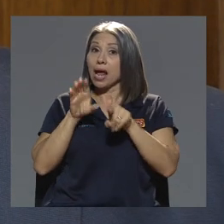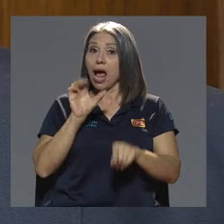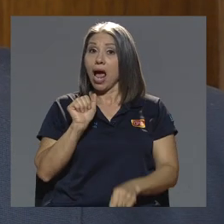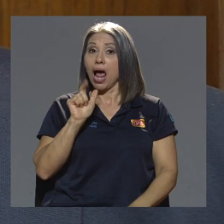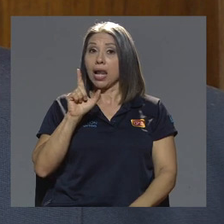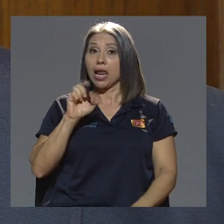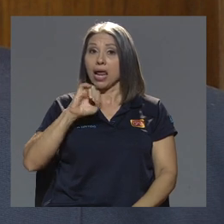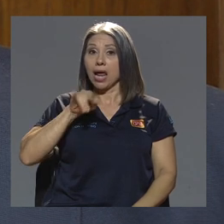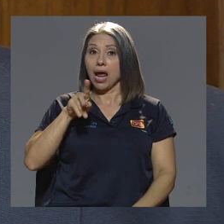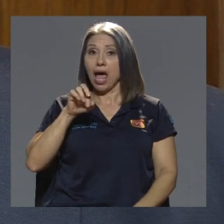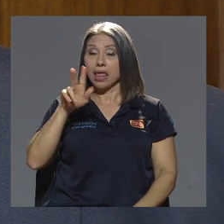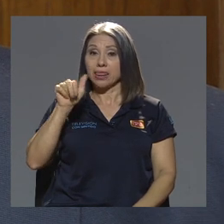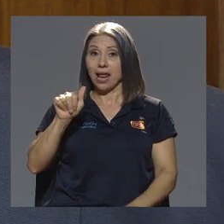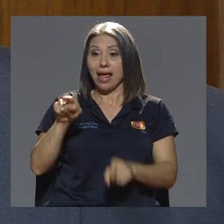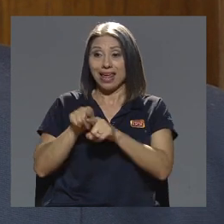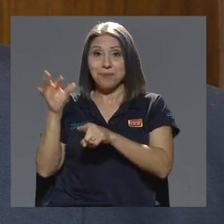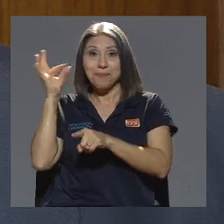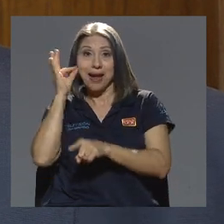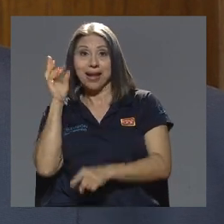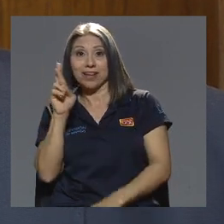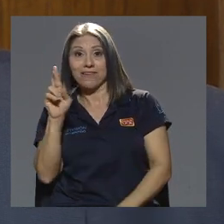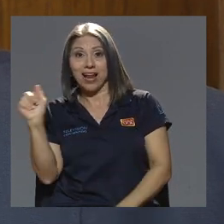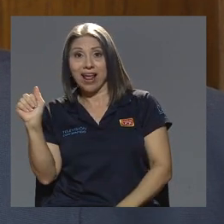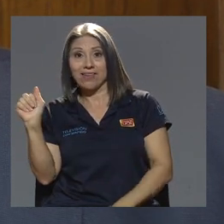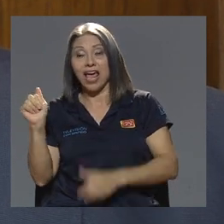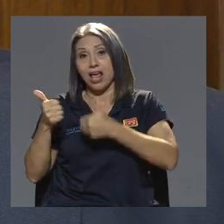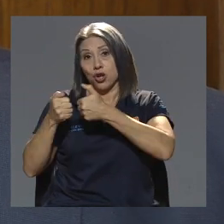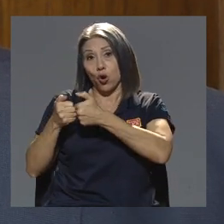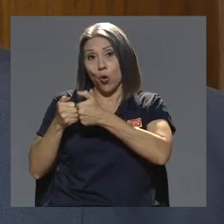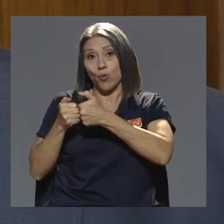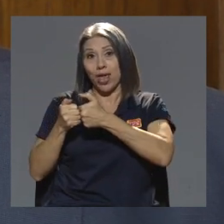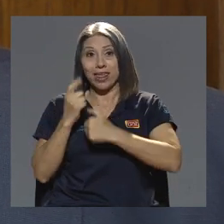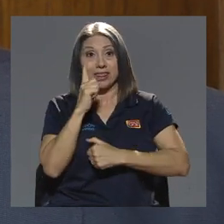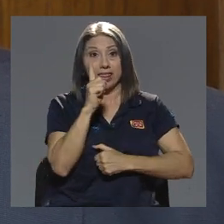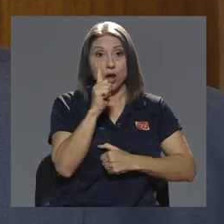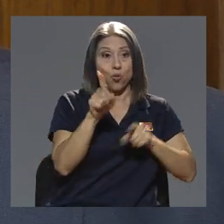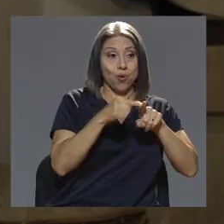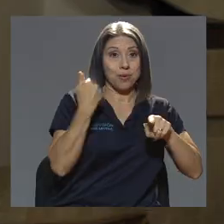Ángel, fue novia de uno de sus hermanos por una temporada muy corta. Sí,